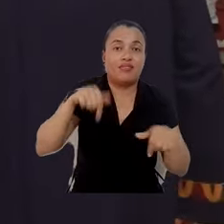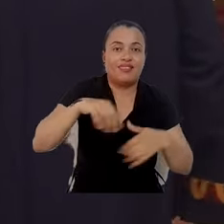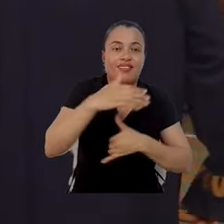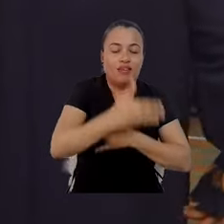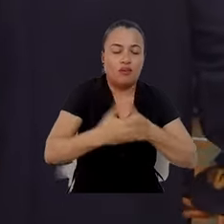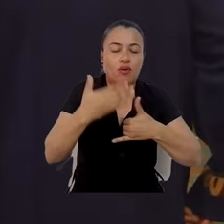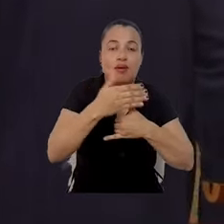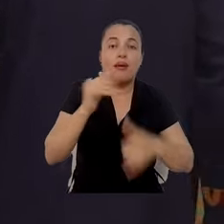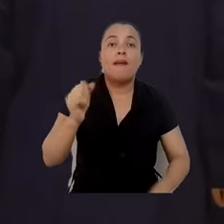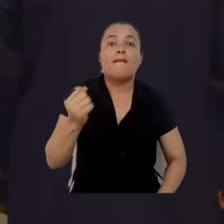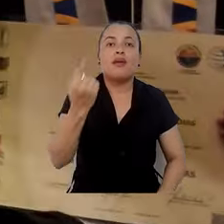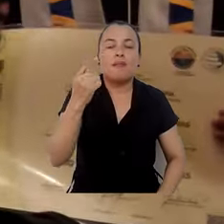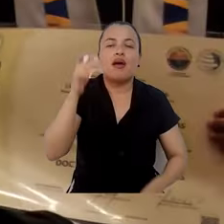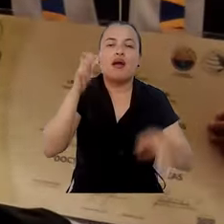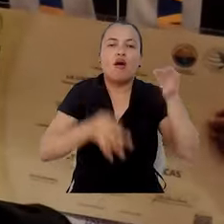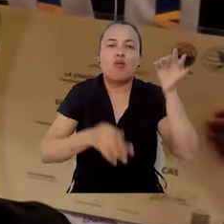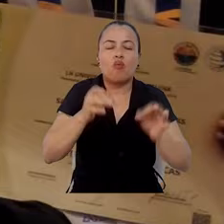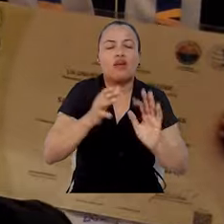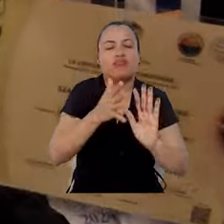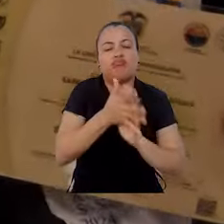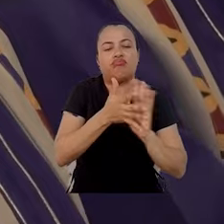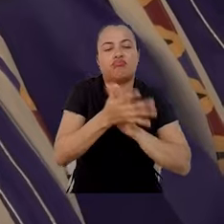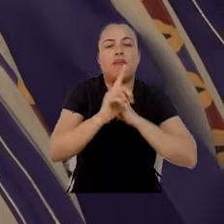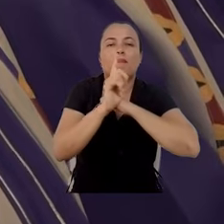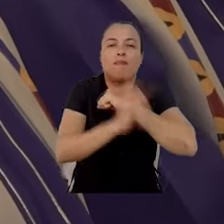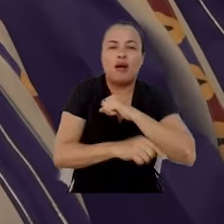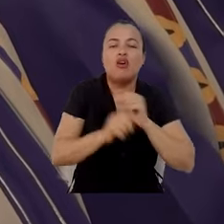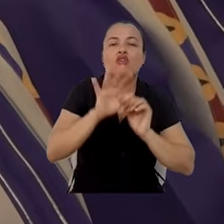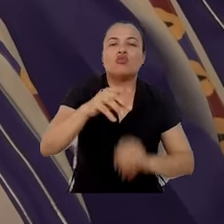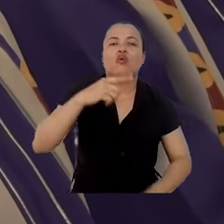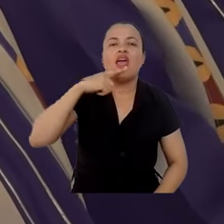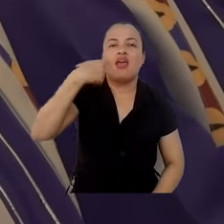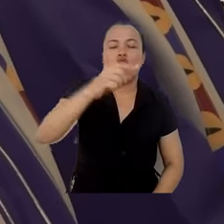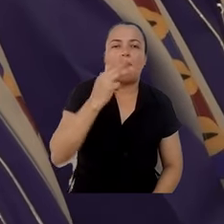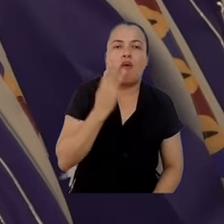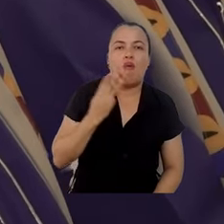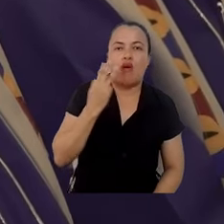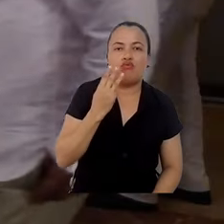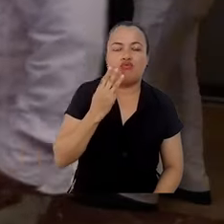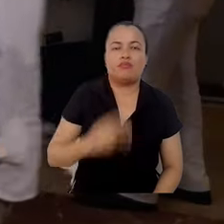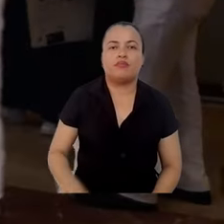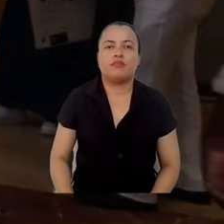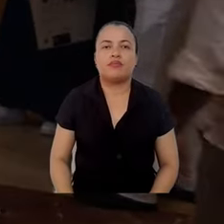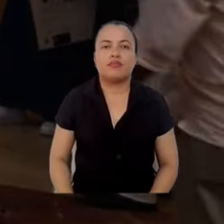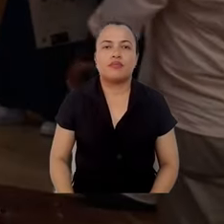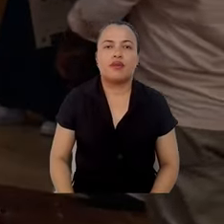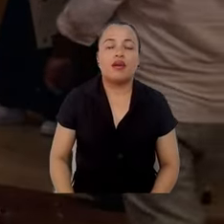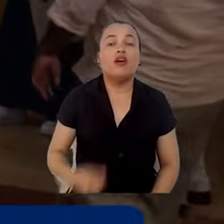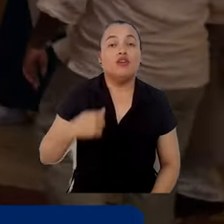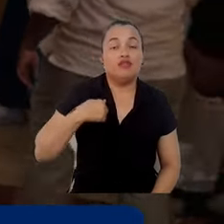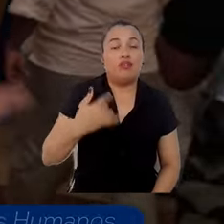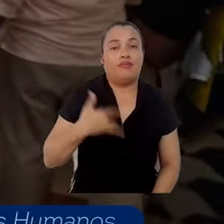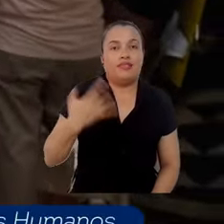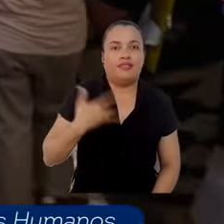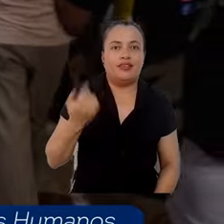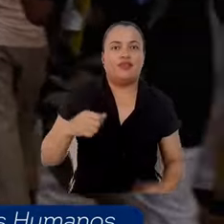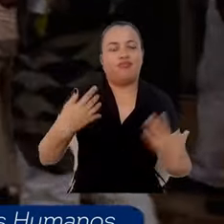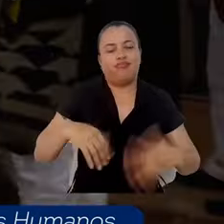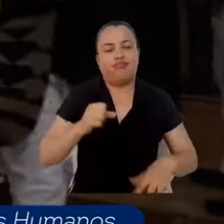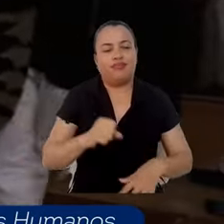Caribe al convertirse en la primera juez en emitir una sentencia en lengua wayunaiki me siento